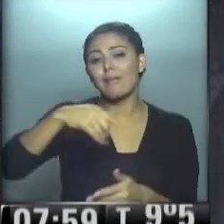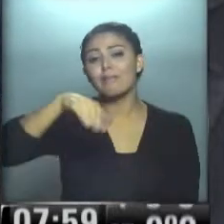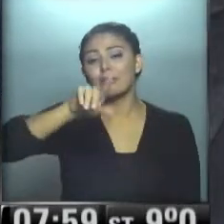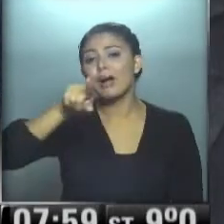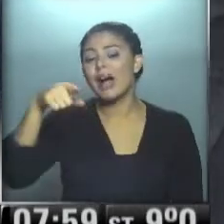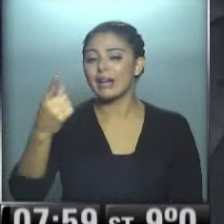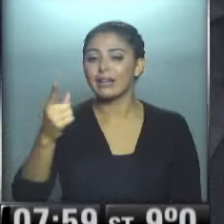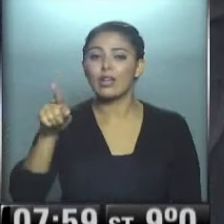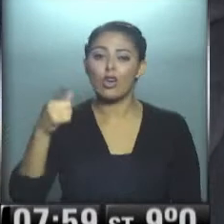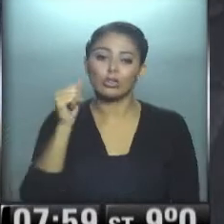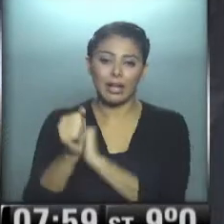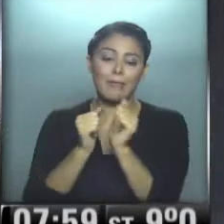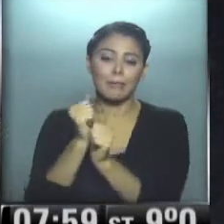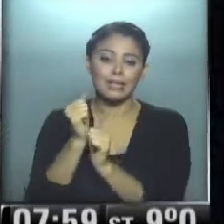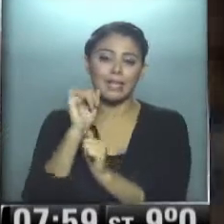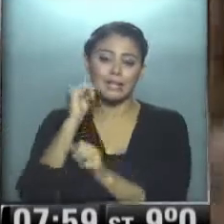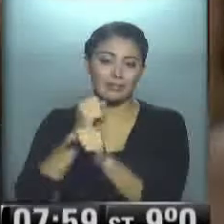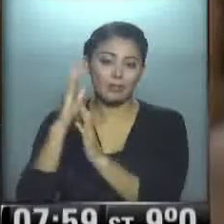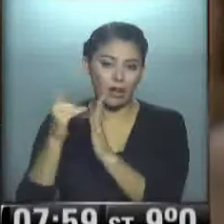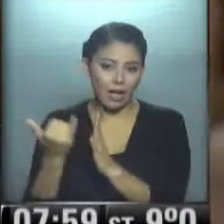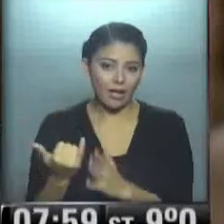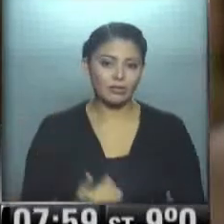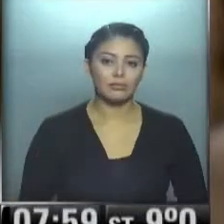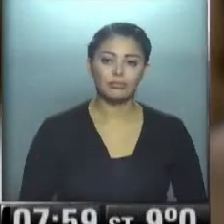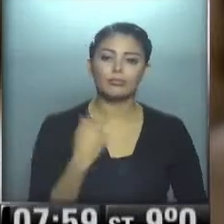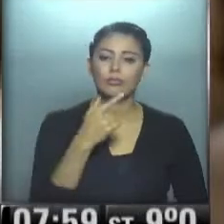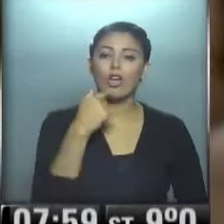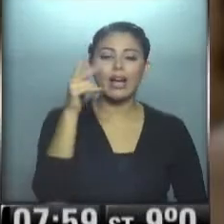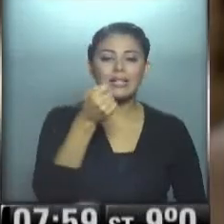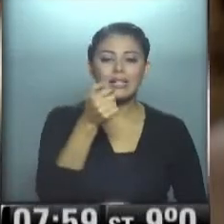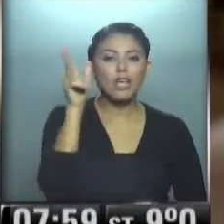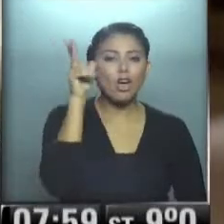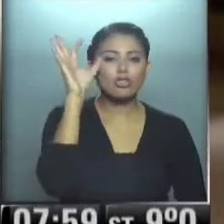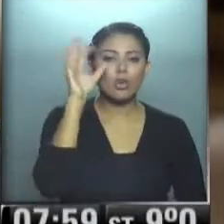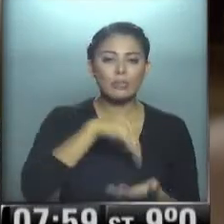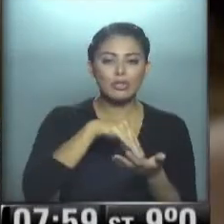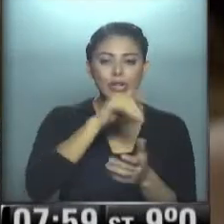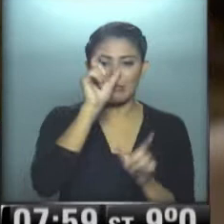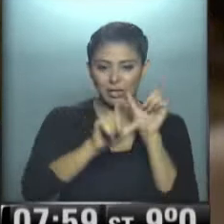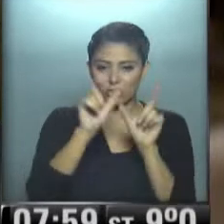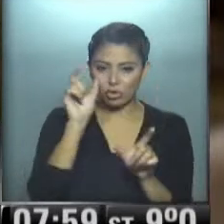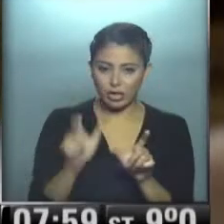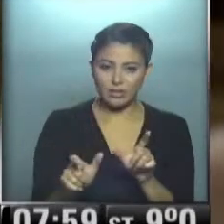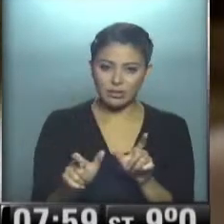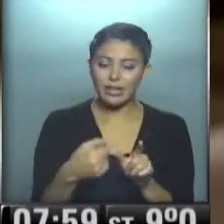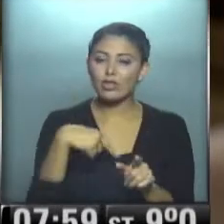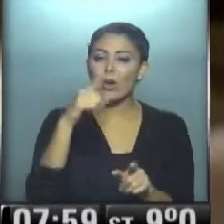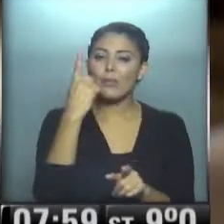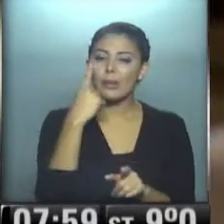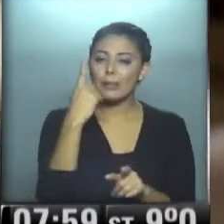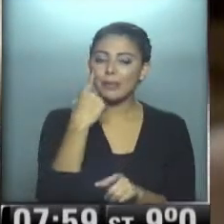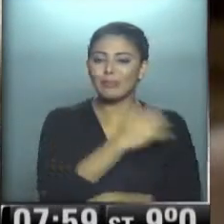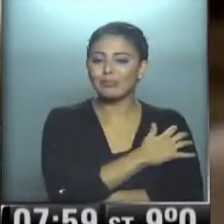que sí hacen este registro no estamos hablando de casi 8 millones de personas que viven en la